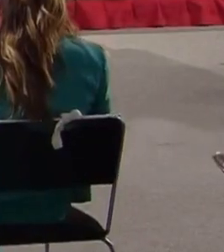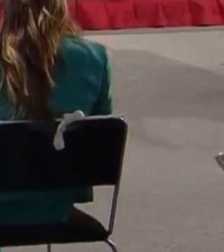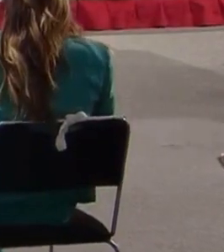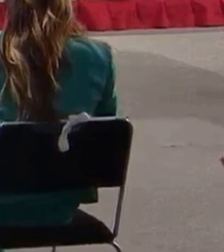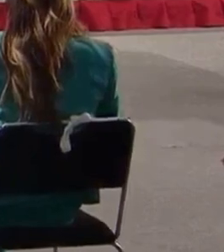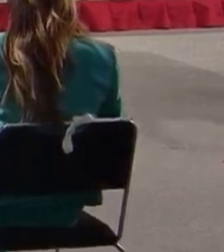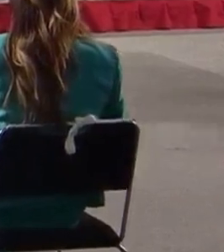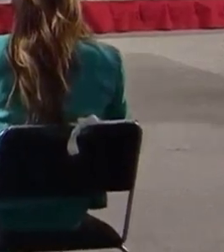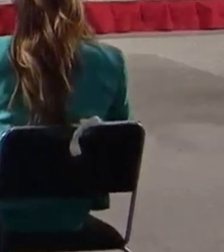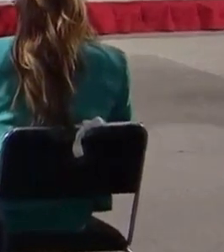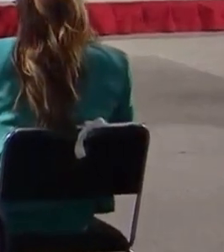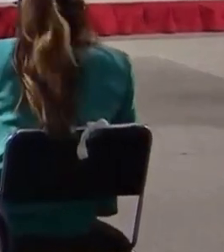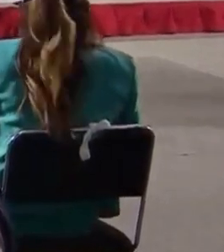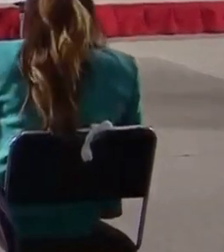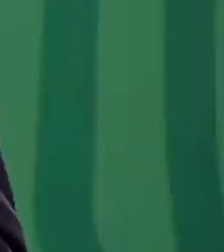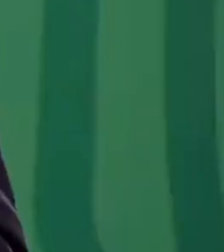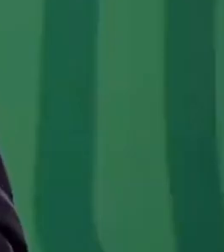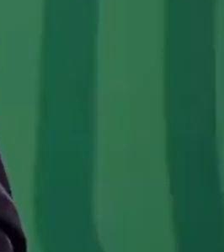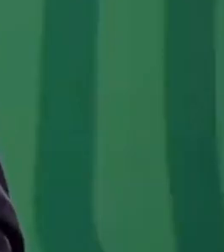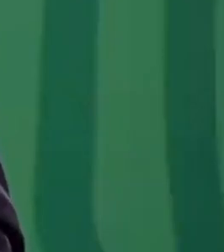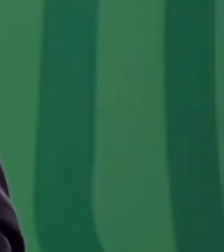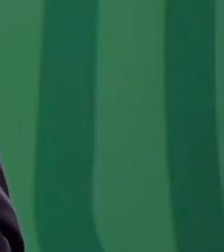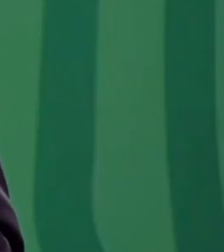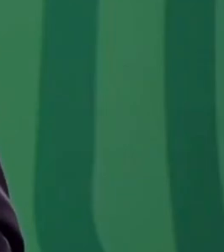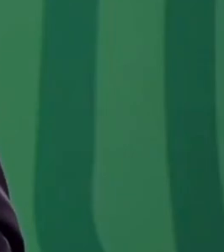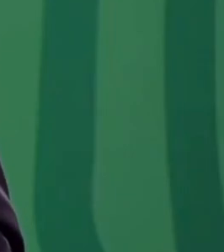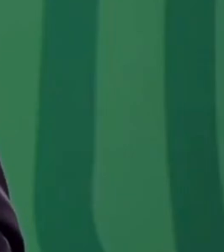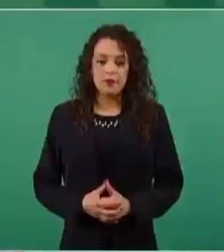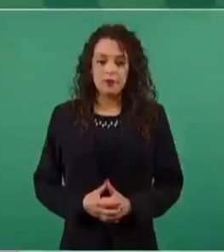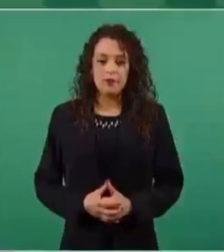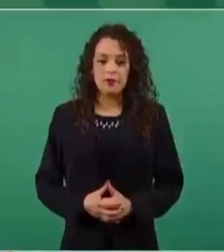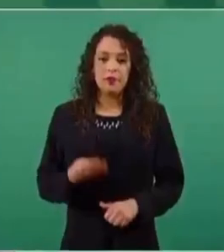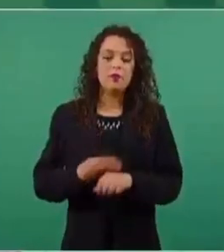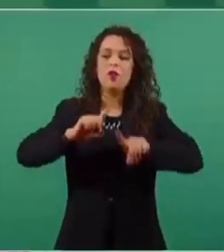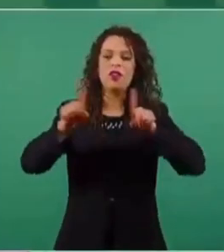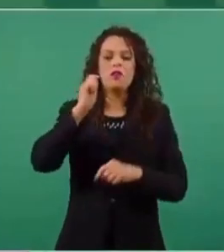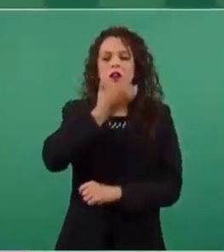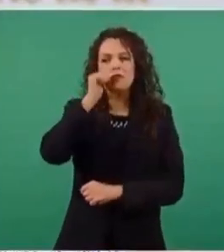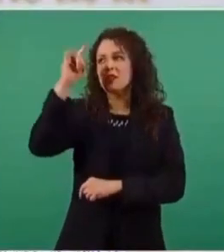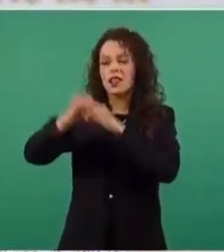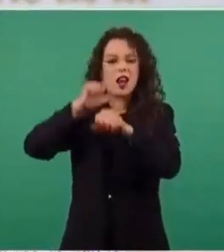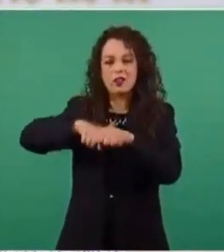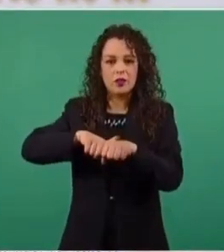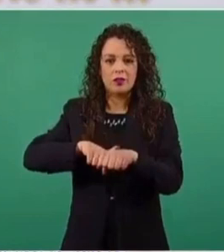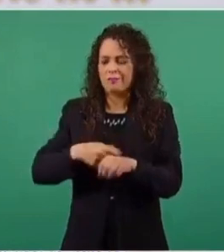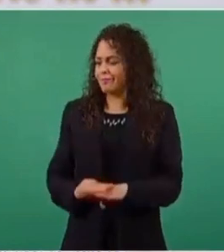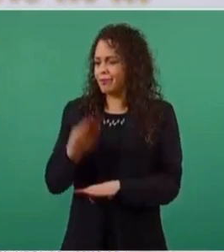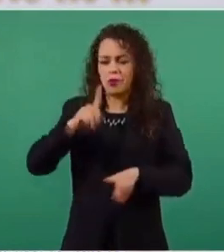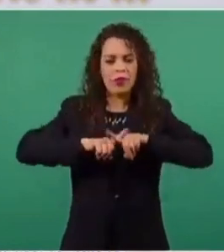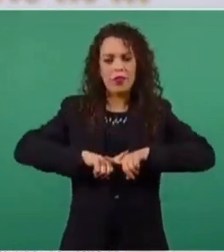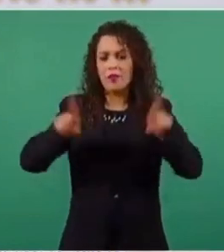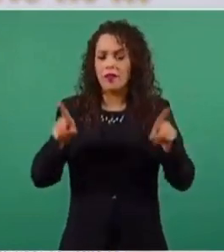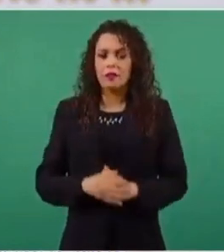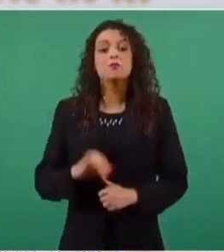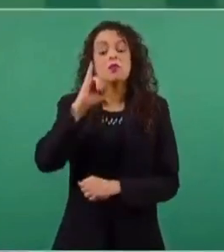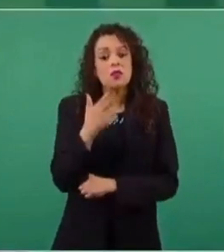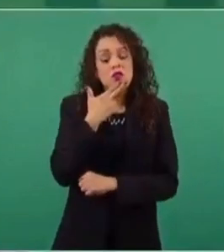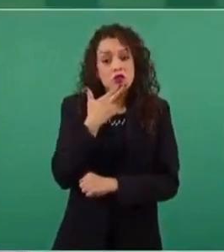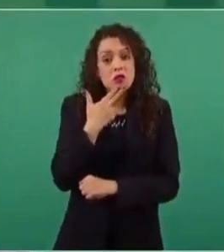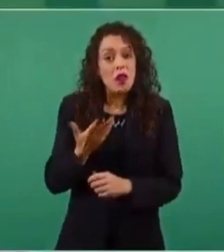muy distinta a las recetas de los organismos financieros internacionales. Apúntale completamente bien. Distinta. Y nos dio